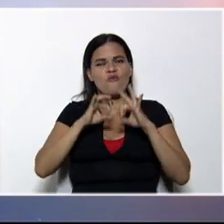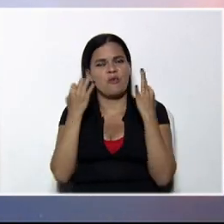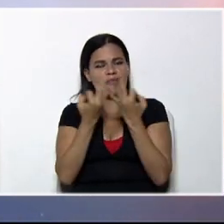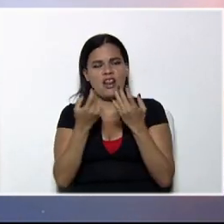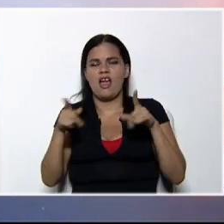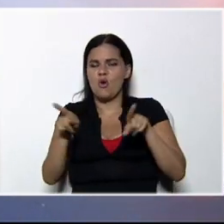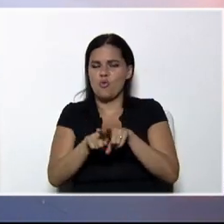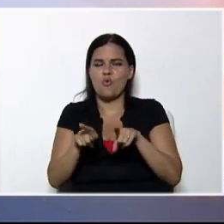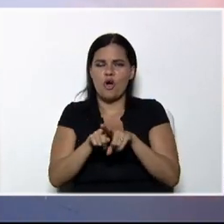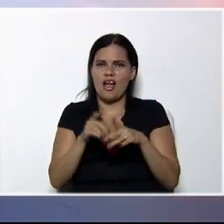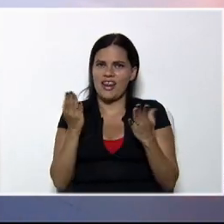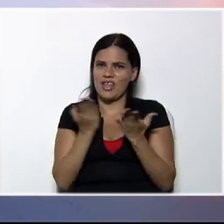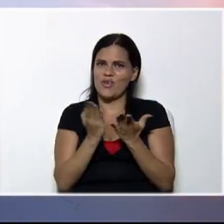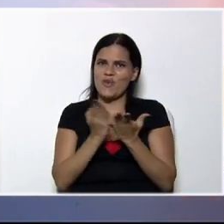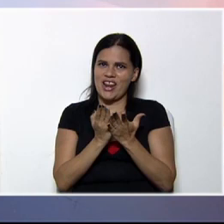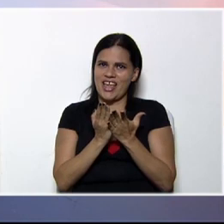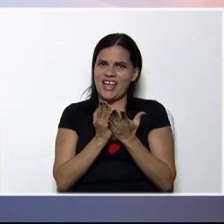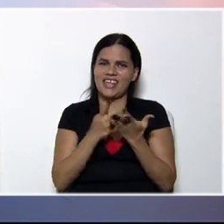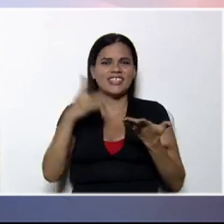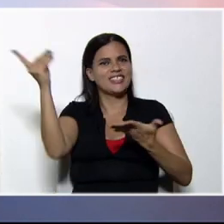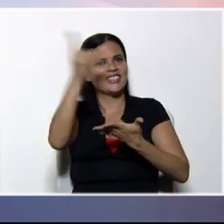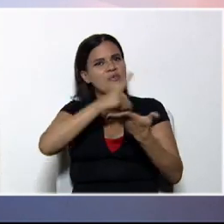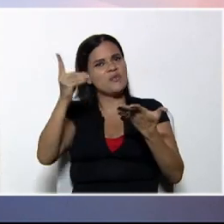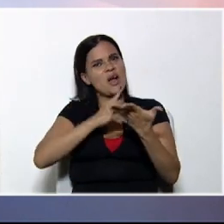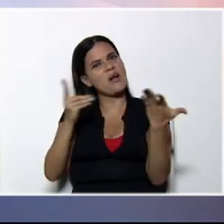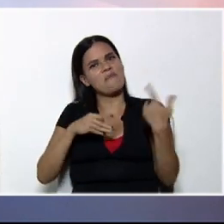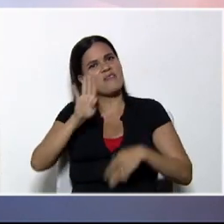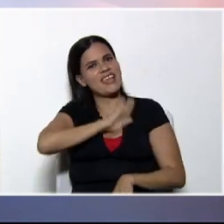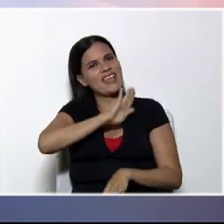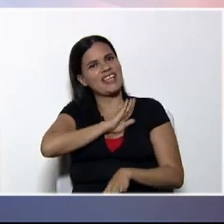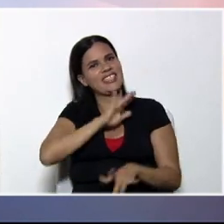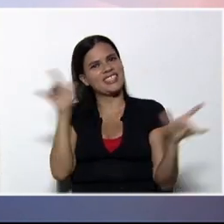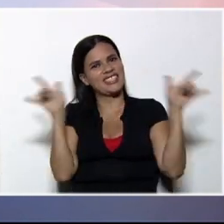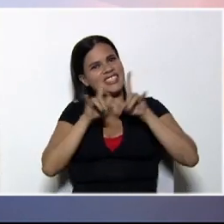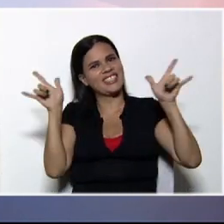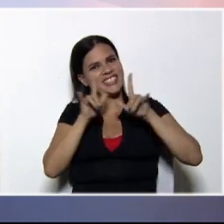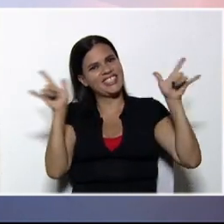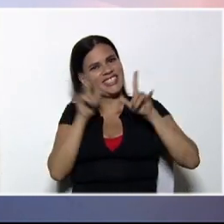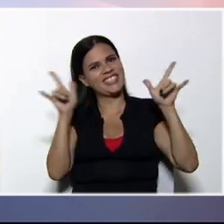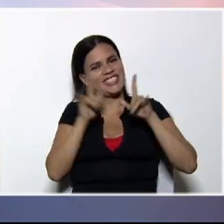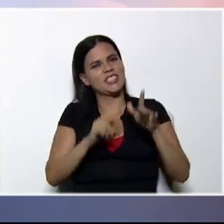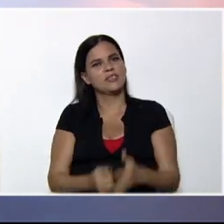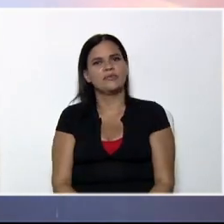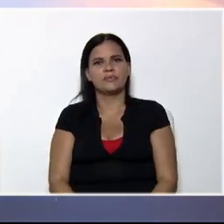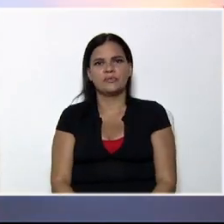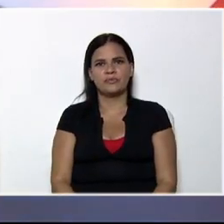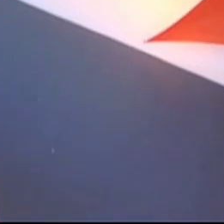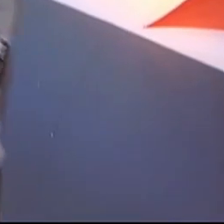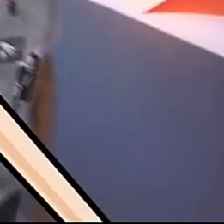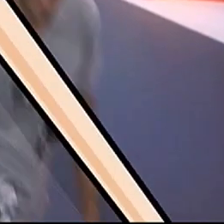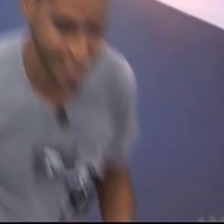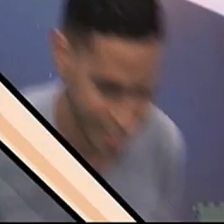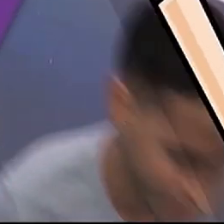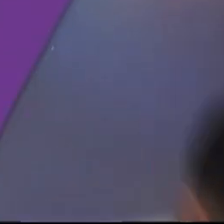Cada Familia, una Escuela. ¡Dibújame! ¡Hasta mañana!